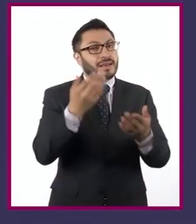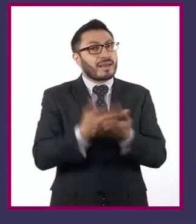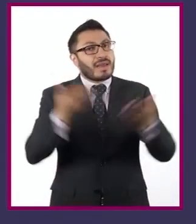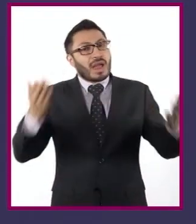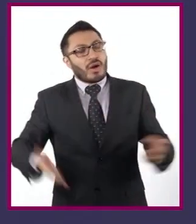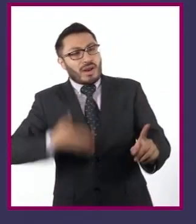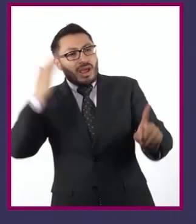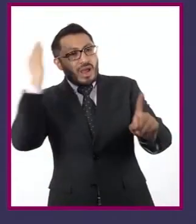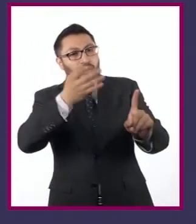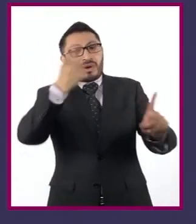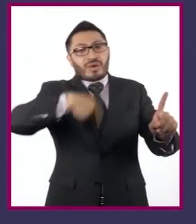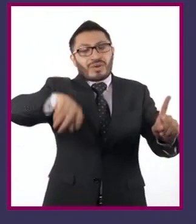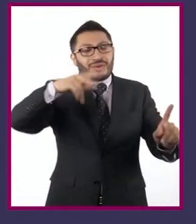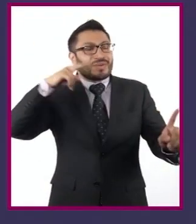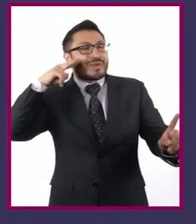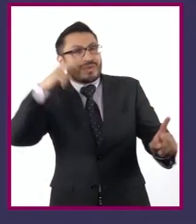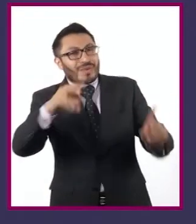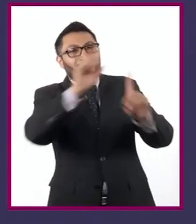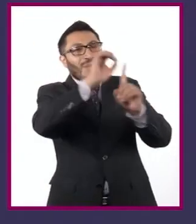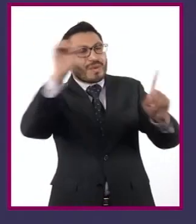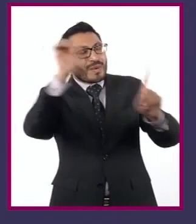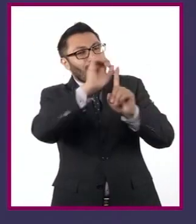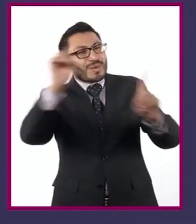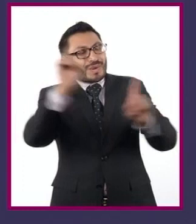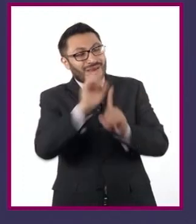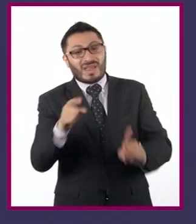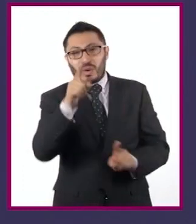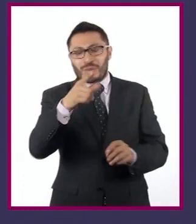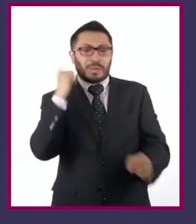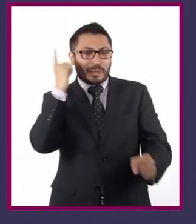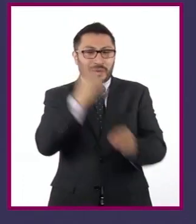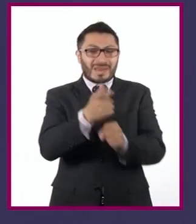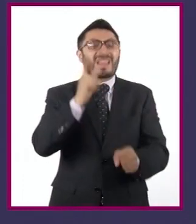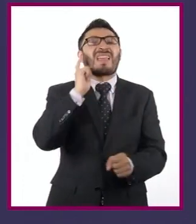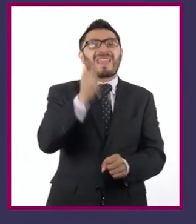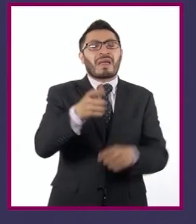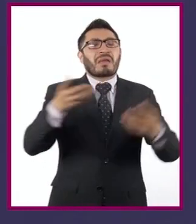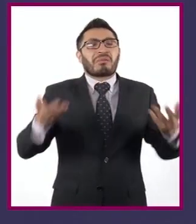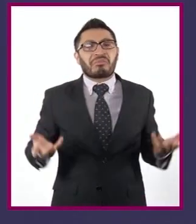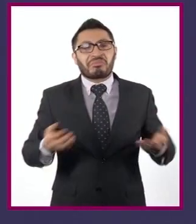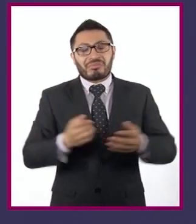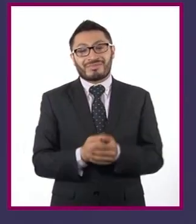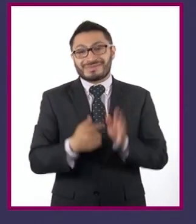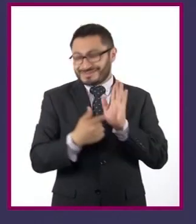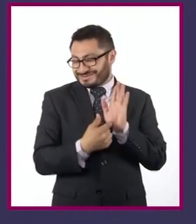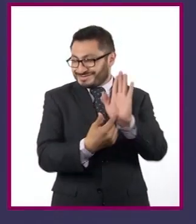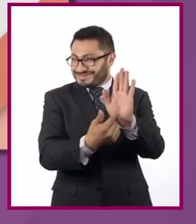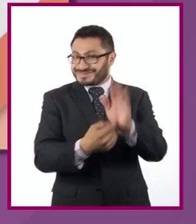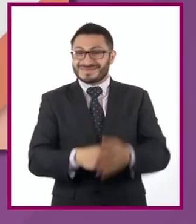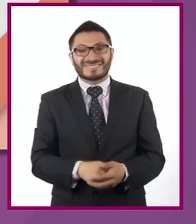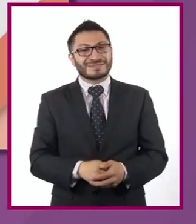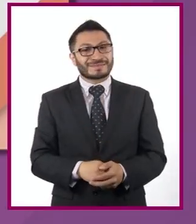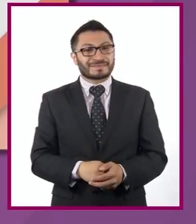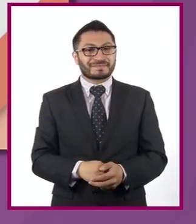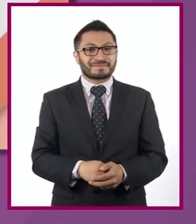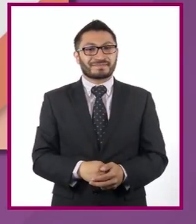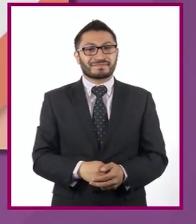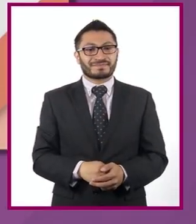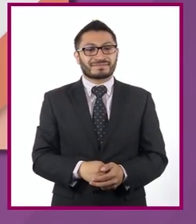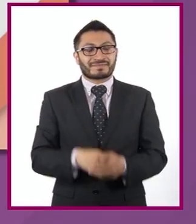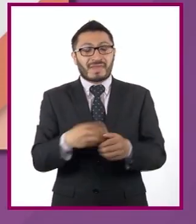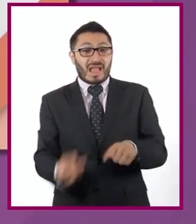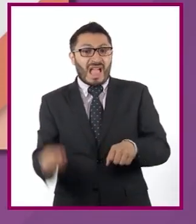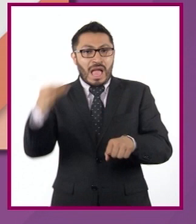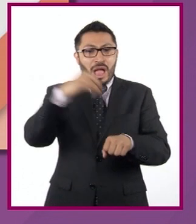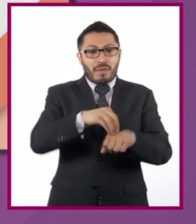es que observen las siguientes oraciones y logren señalar a qué se refieren. Vayamos a verlas. Agreguen